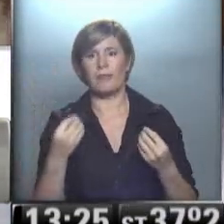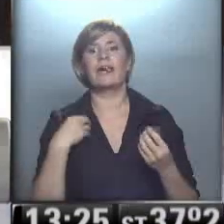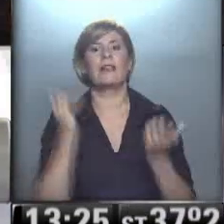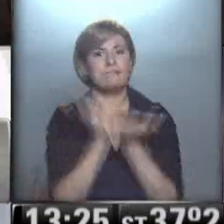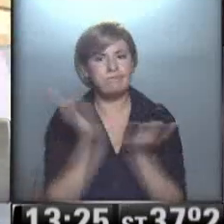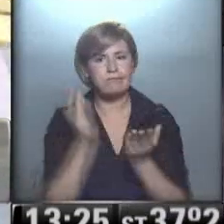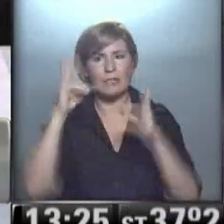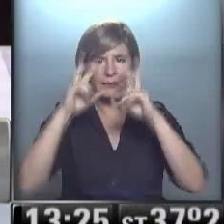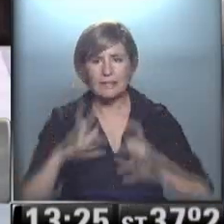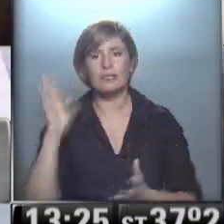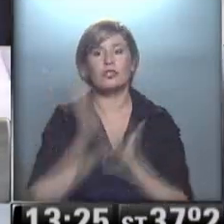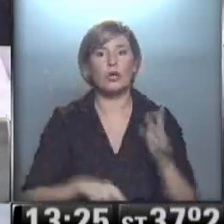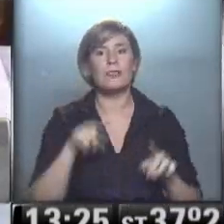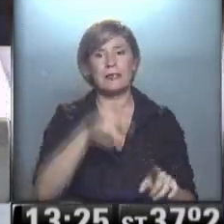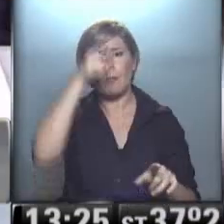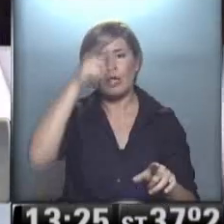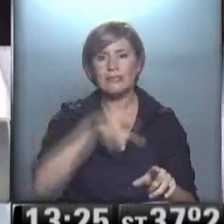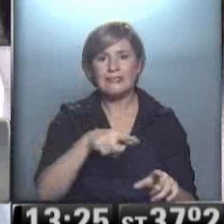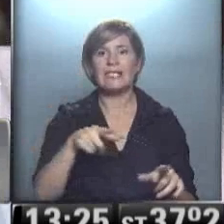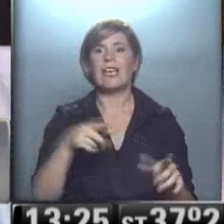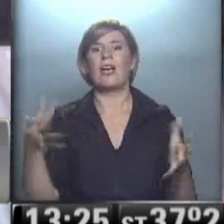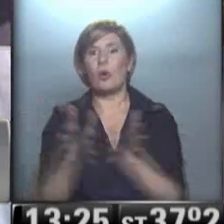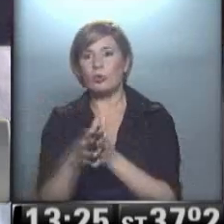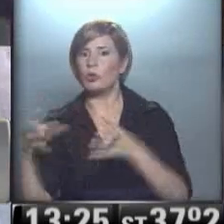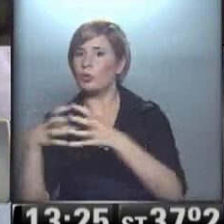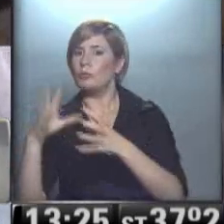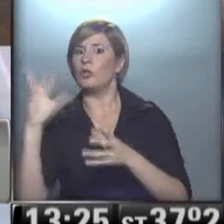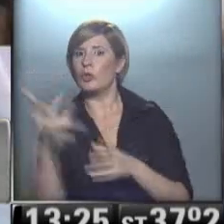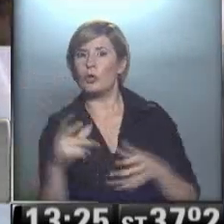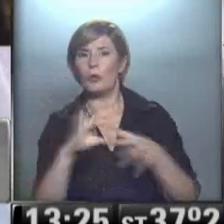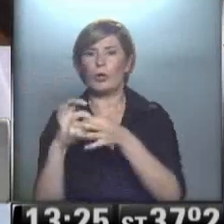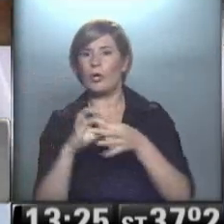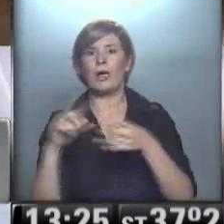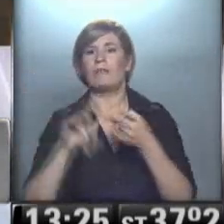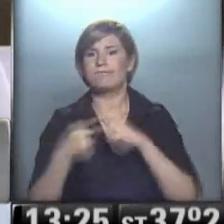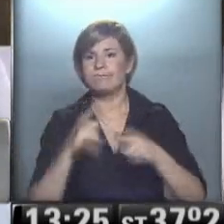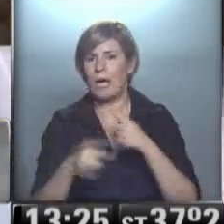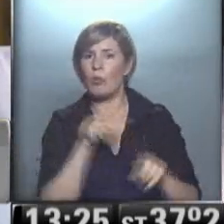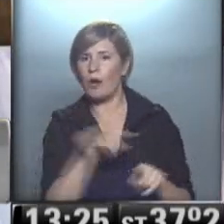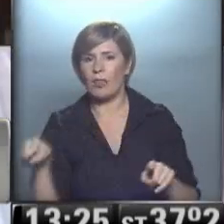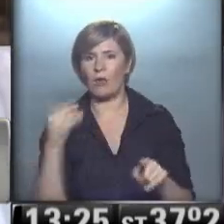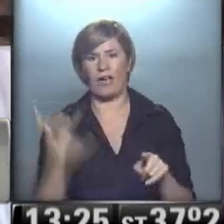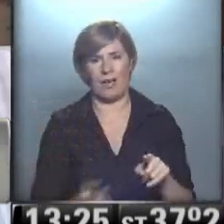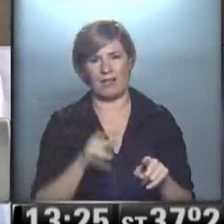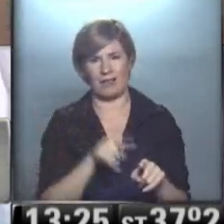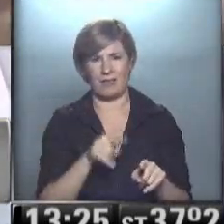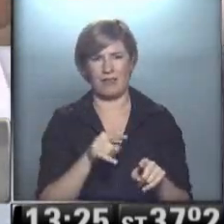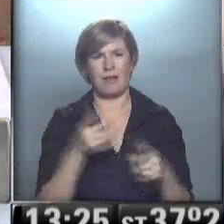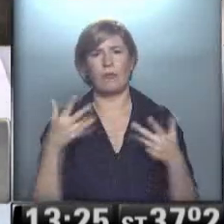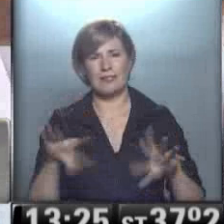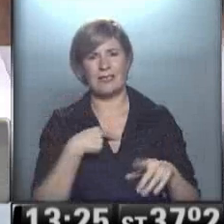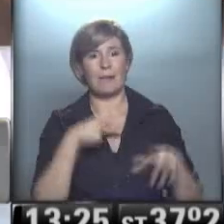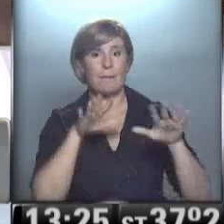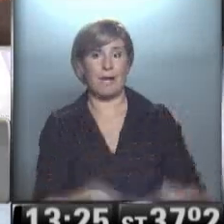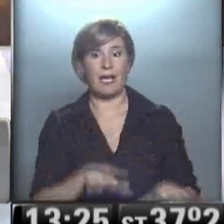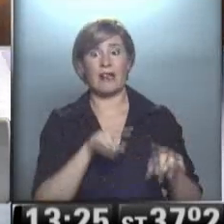o no instigación de la policía para que en medio de esta huelga ilegal hubiera saqueos como para calentar un poquito el clima. Digo poquito,